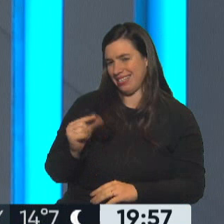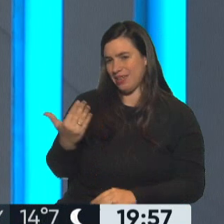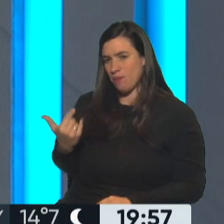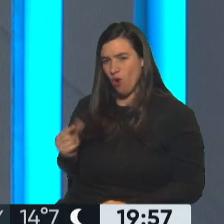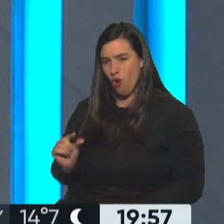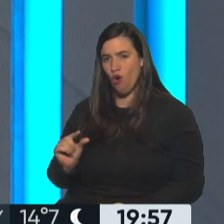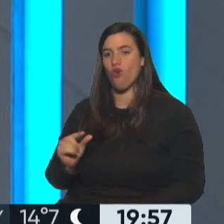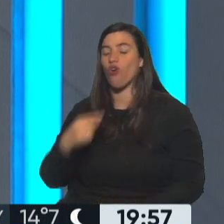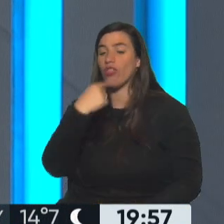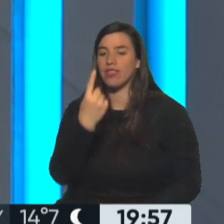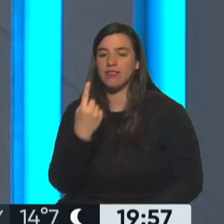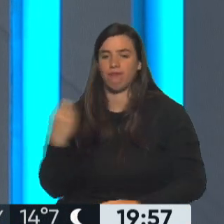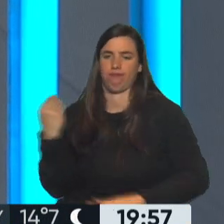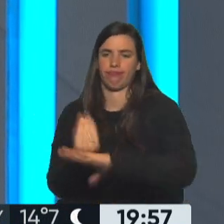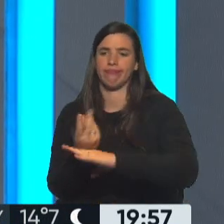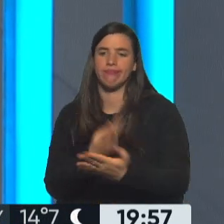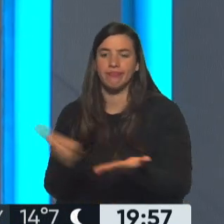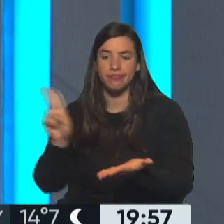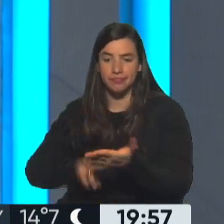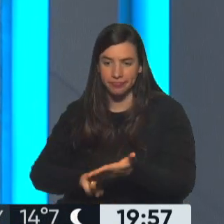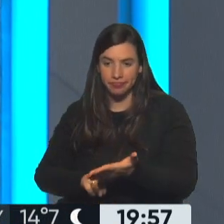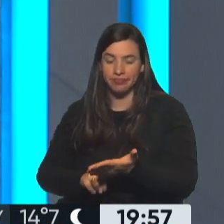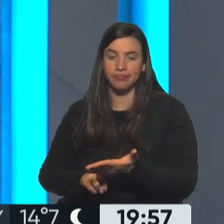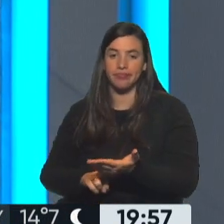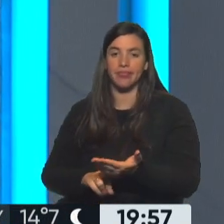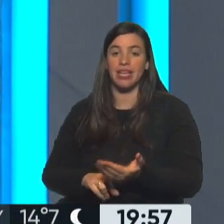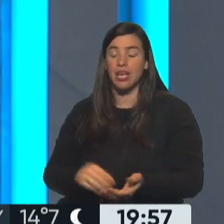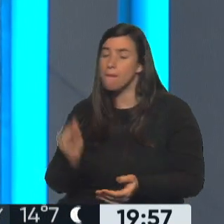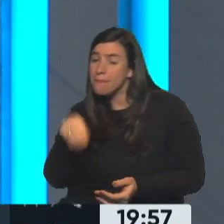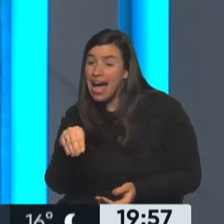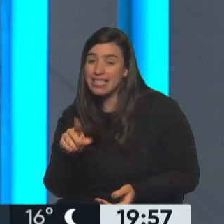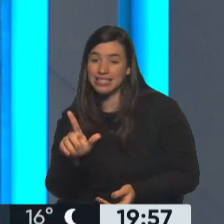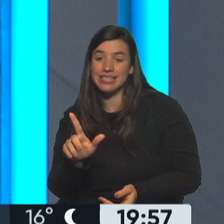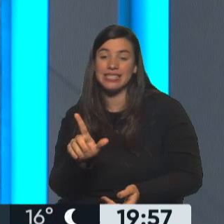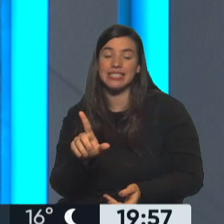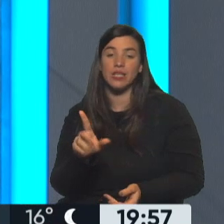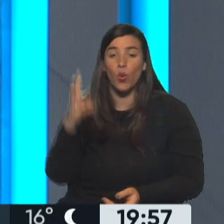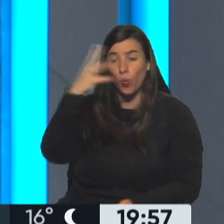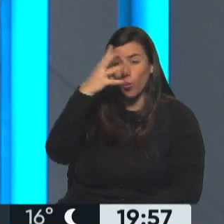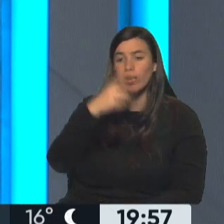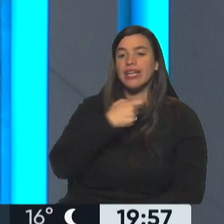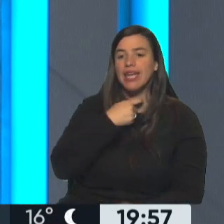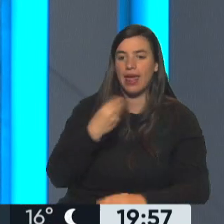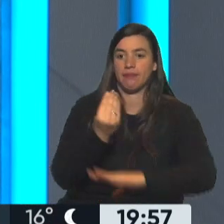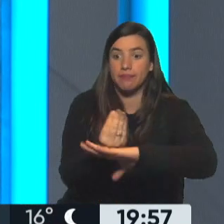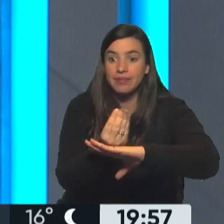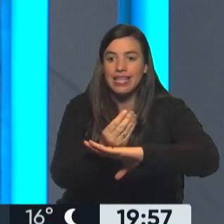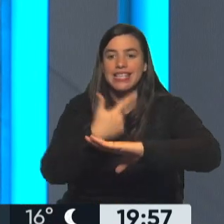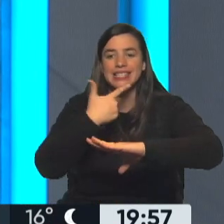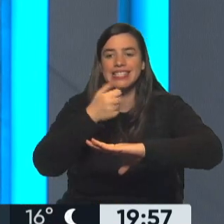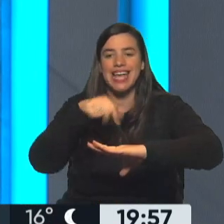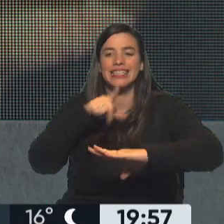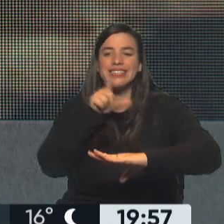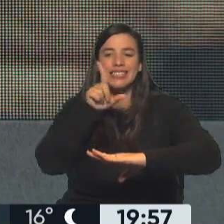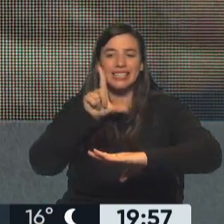siguen apostando por la reelección. Y te sumo algo, Horacio, con esto que decía recién Sofi. Patricia Bullrich le está queriendo plantar a Santilli un candidato